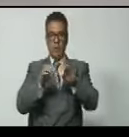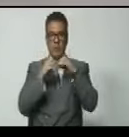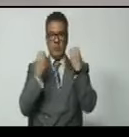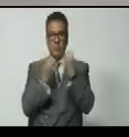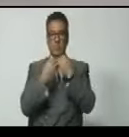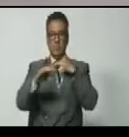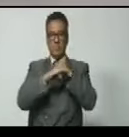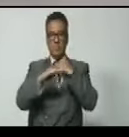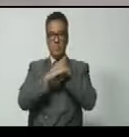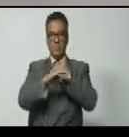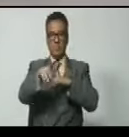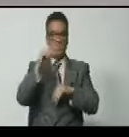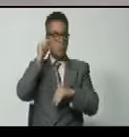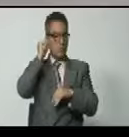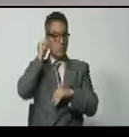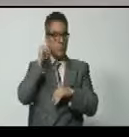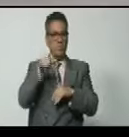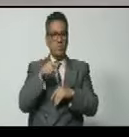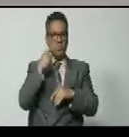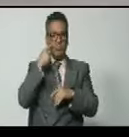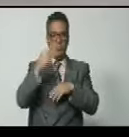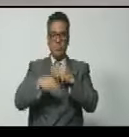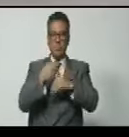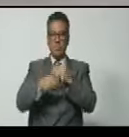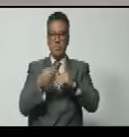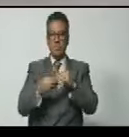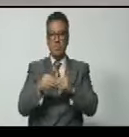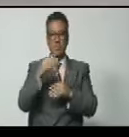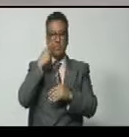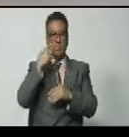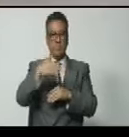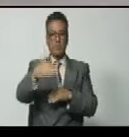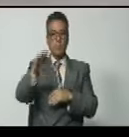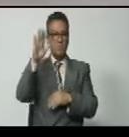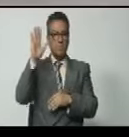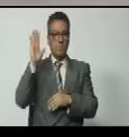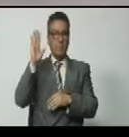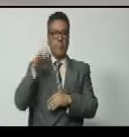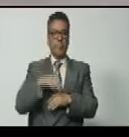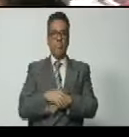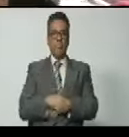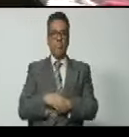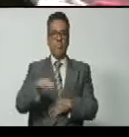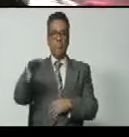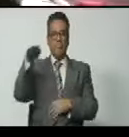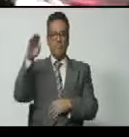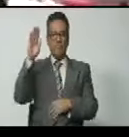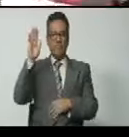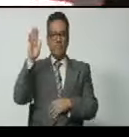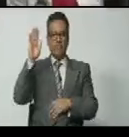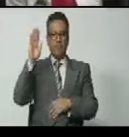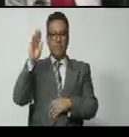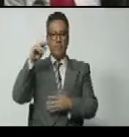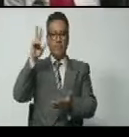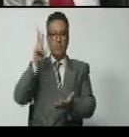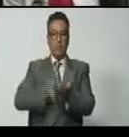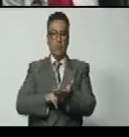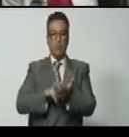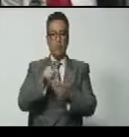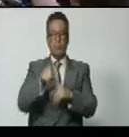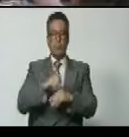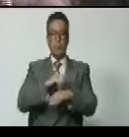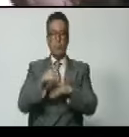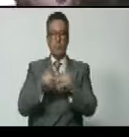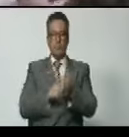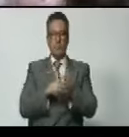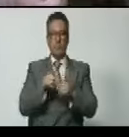la igualdad de las mujeres, sírvanse manifestarlo con la señal de costumbre. Queda aprobado